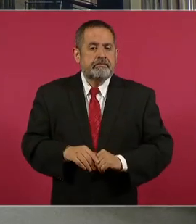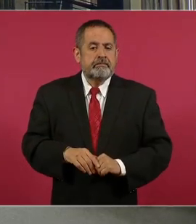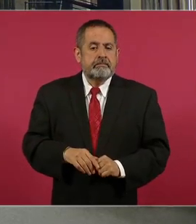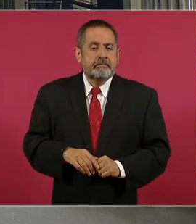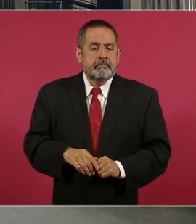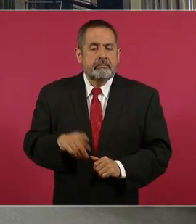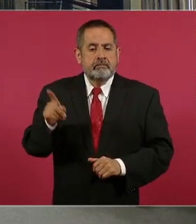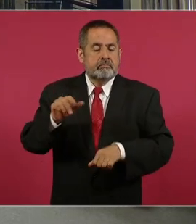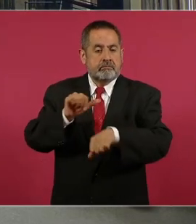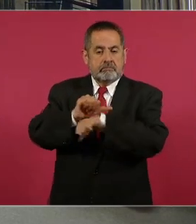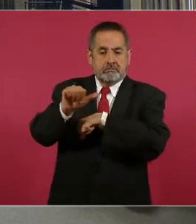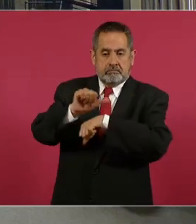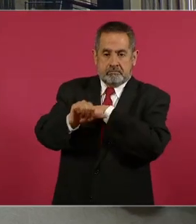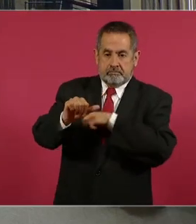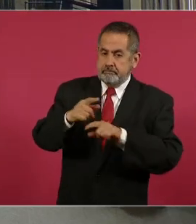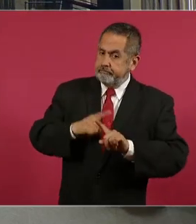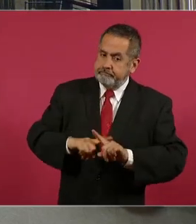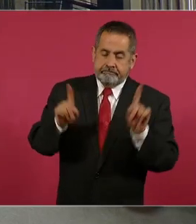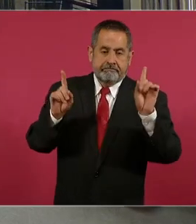en Argentina, que